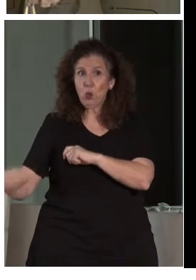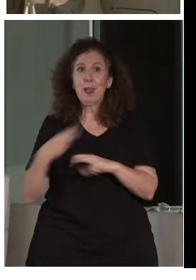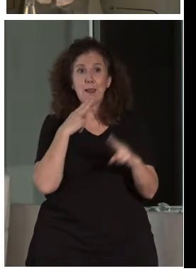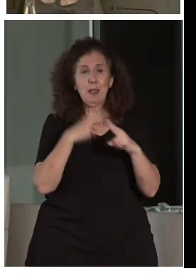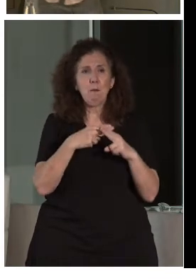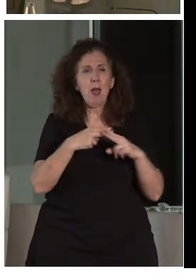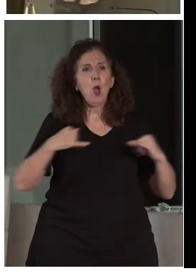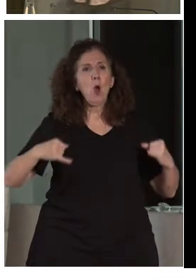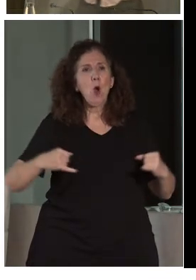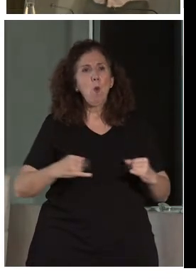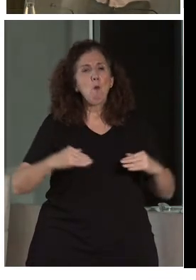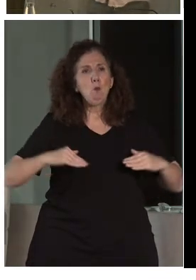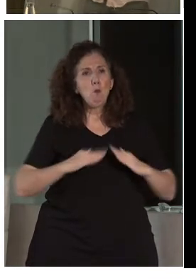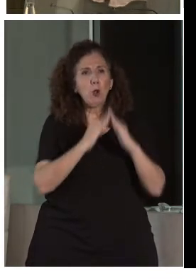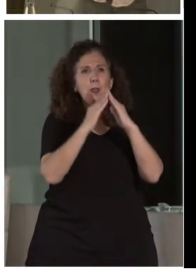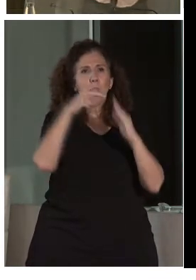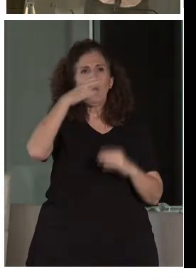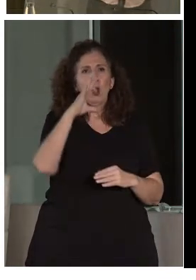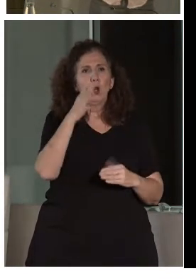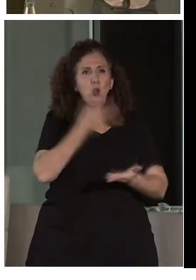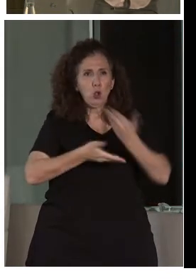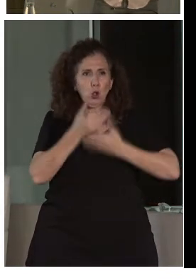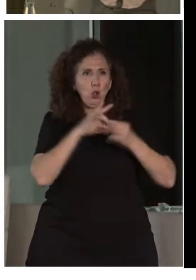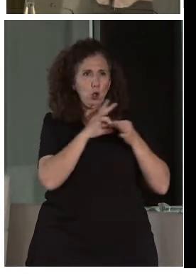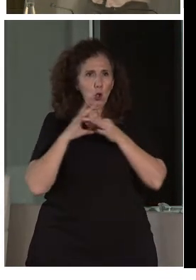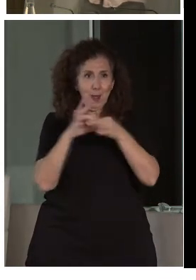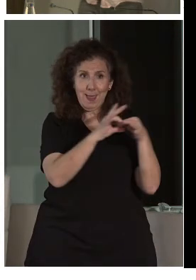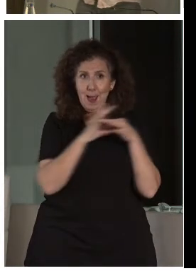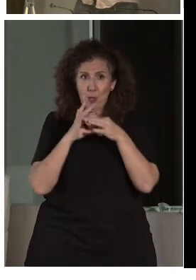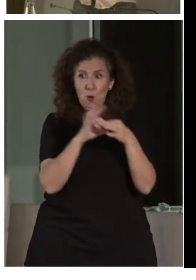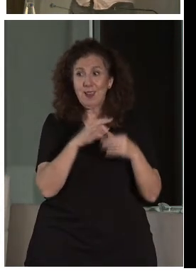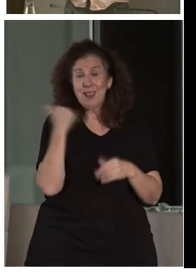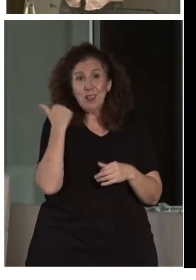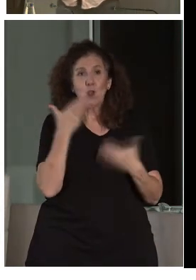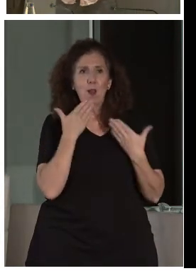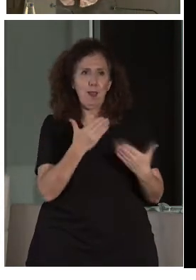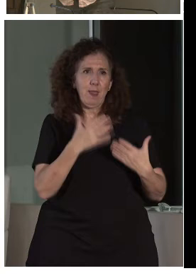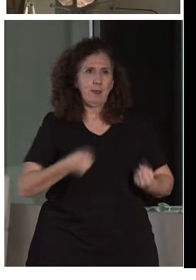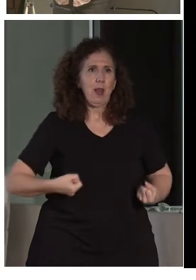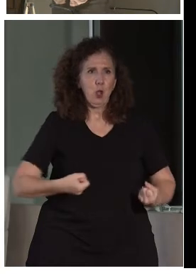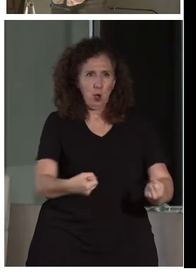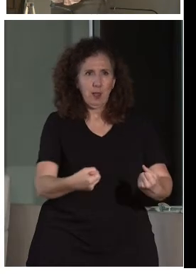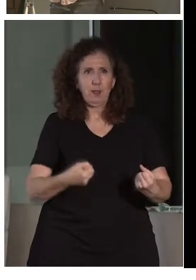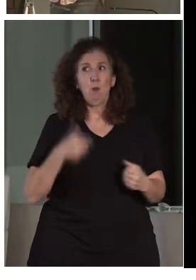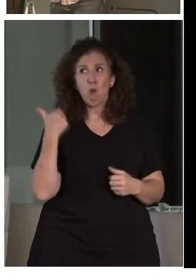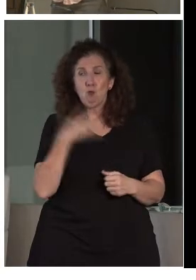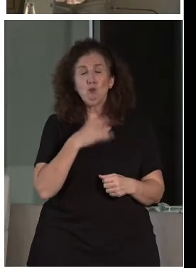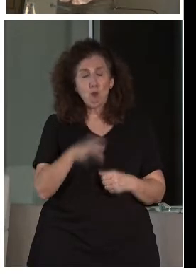posible lo imposible, que es que esta chica subiera hasta el pico del Teide, ¿vale? Y eso es gracias a las Joelet.